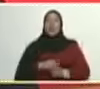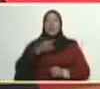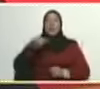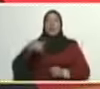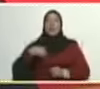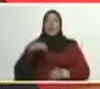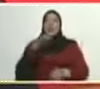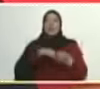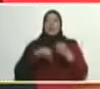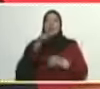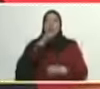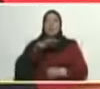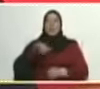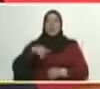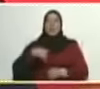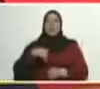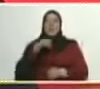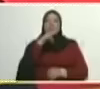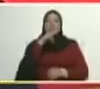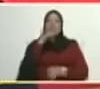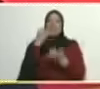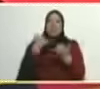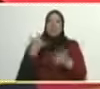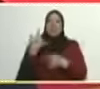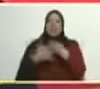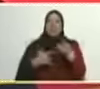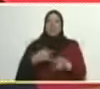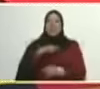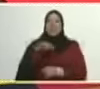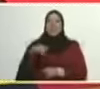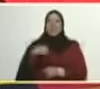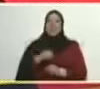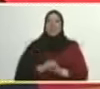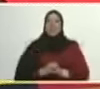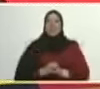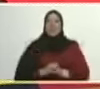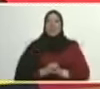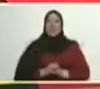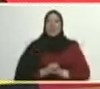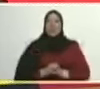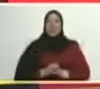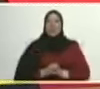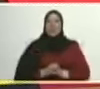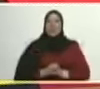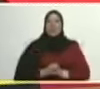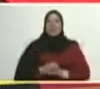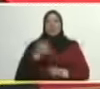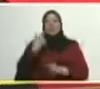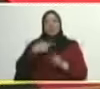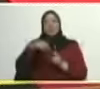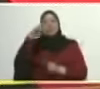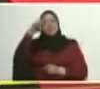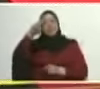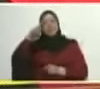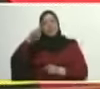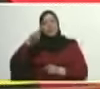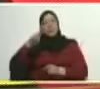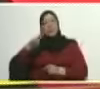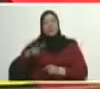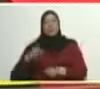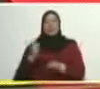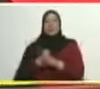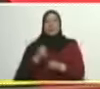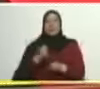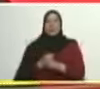quienes defendieron la embajada mexicana en Quito. Hermanas, hermanos, hace pocos días la amenaza a la